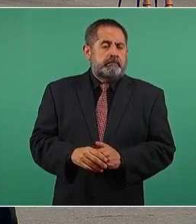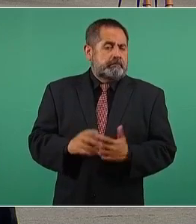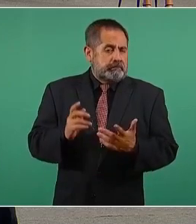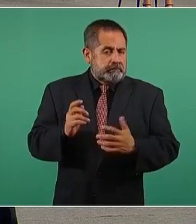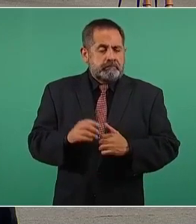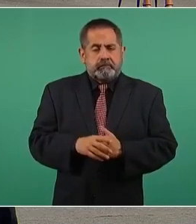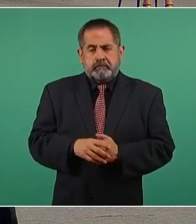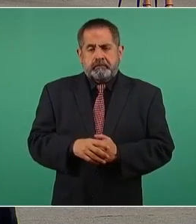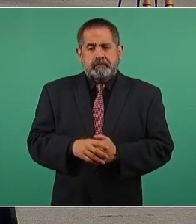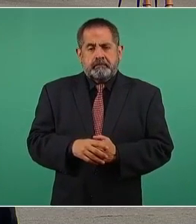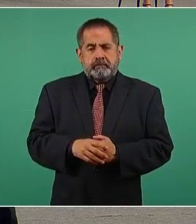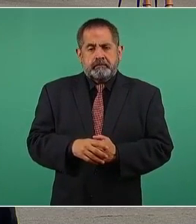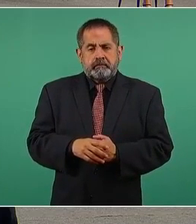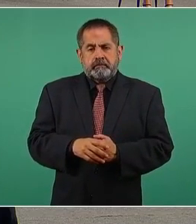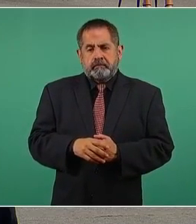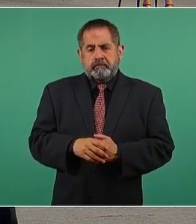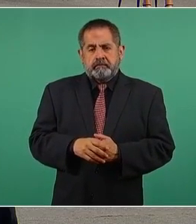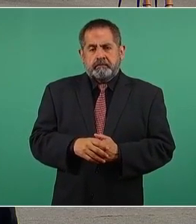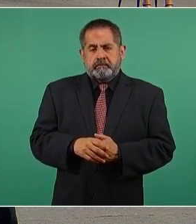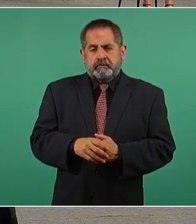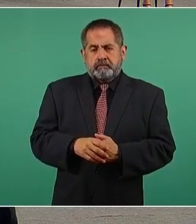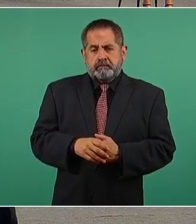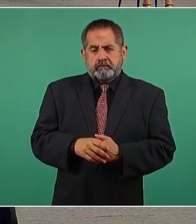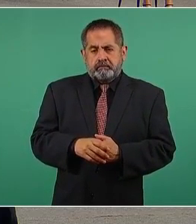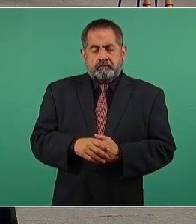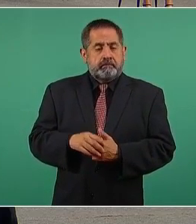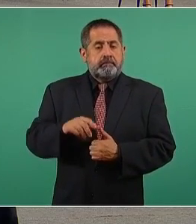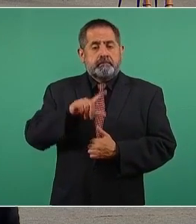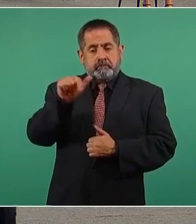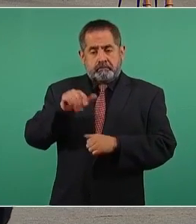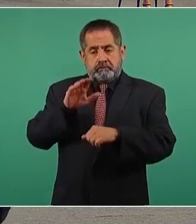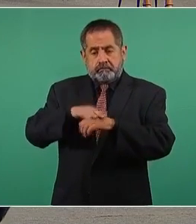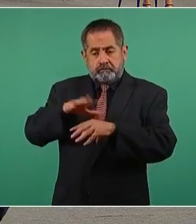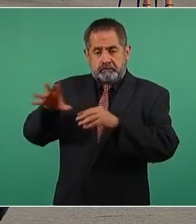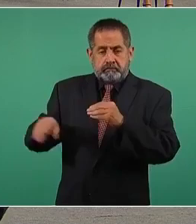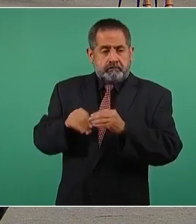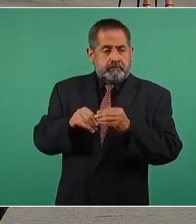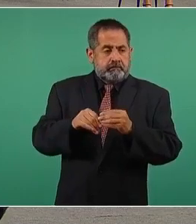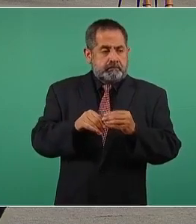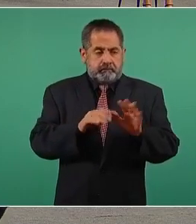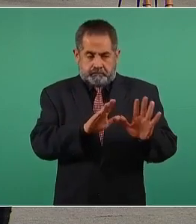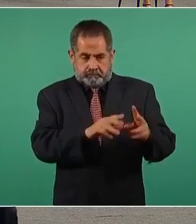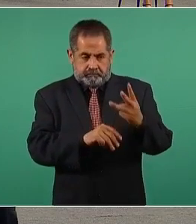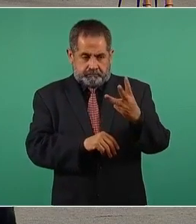agregan los que van a ser plurinominales,